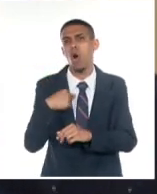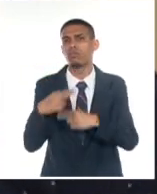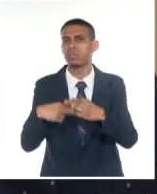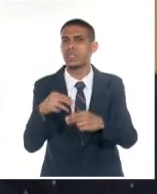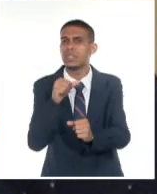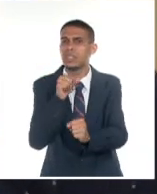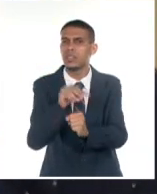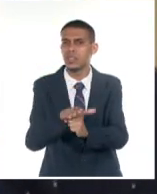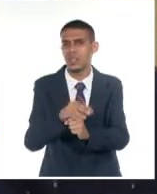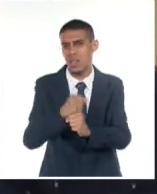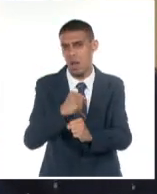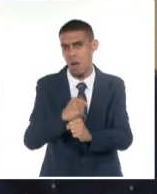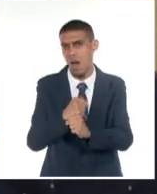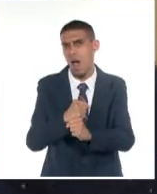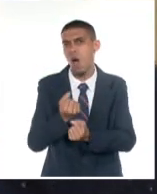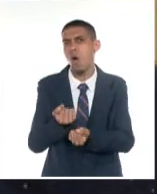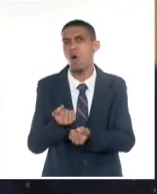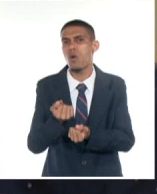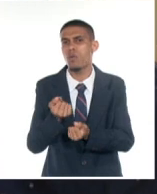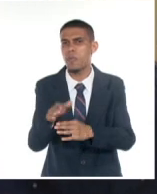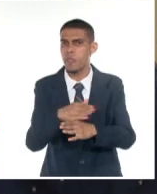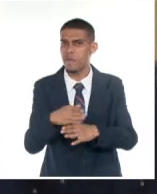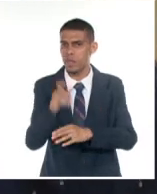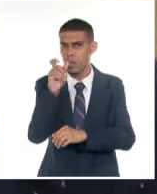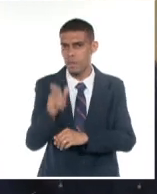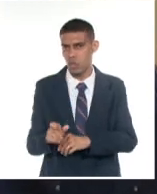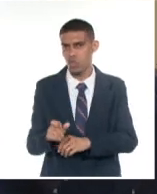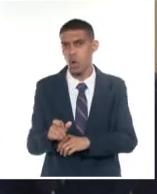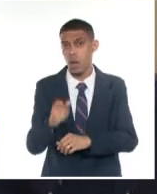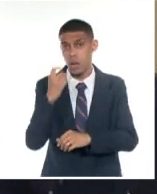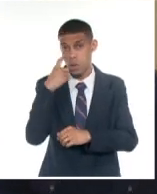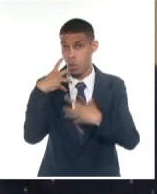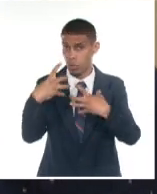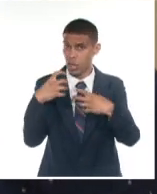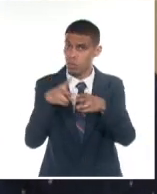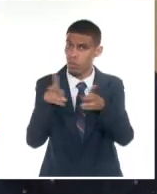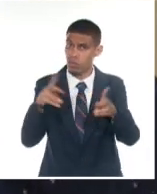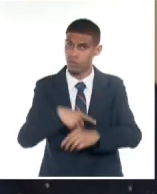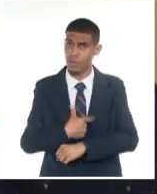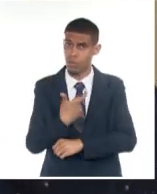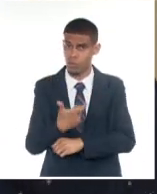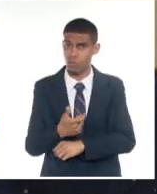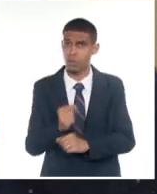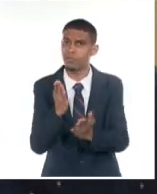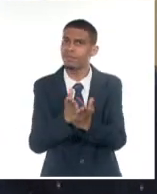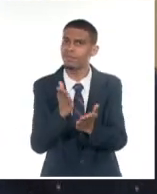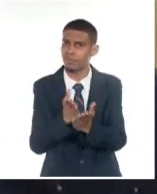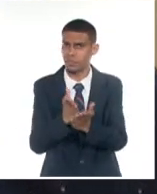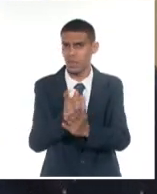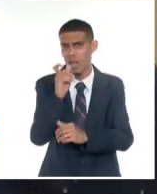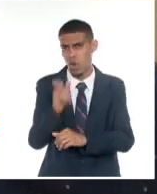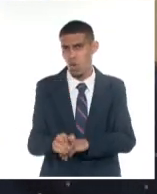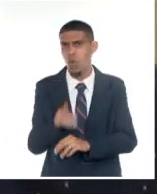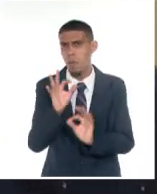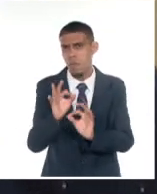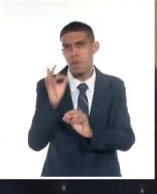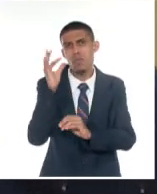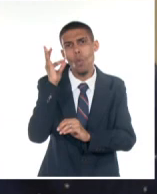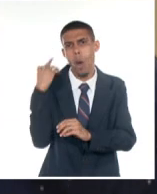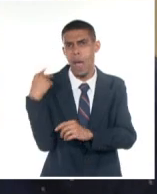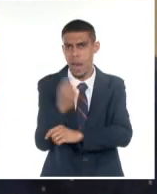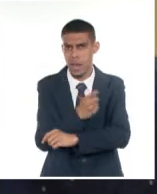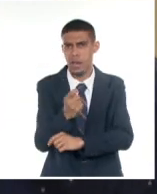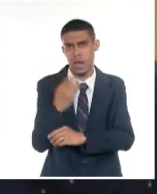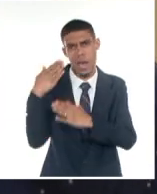entrevistas a muchas figuras de nuestra cultura, que muchos fueron alumnos de Mariana. Entonces, conociendo sobre ese legado que ella dejó en nuestro